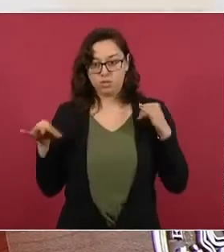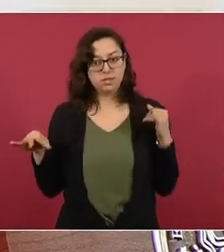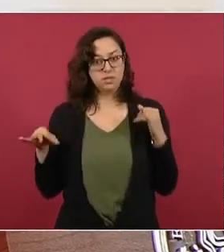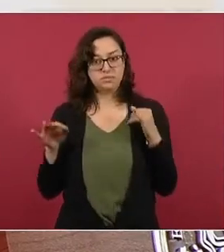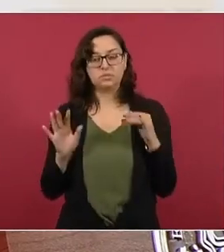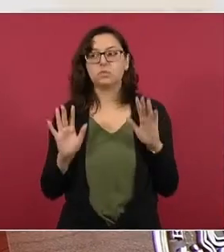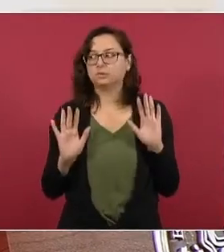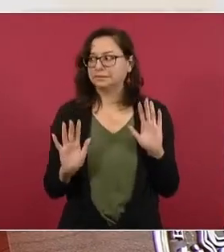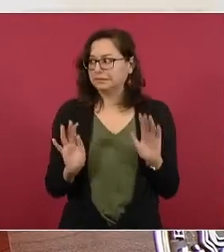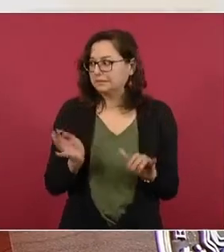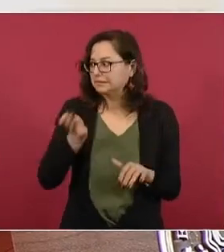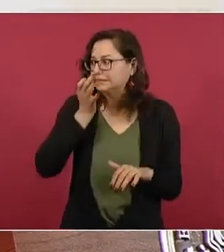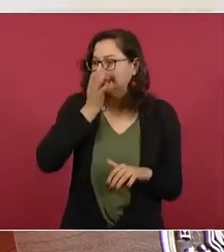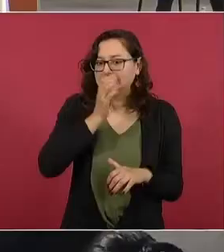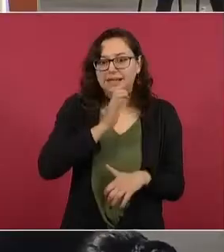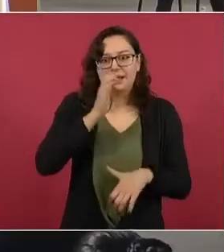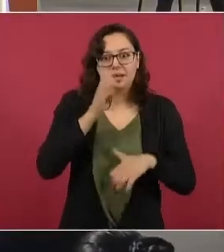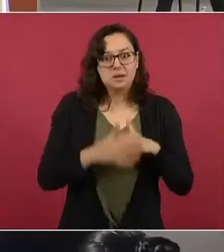Y ya